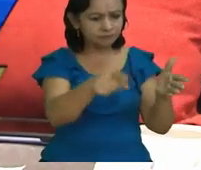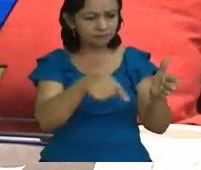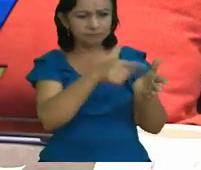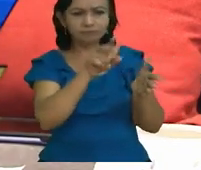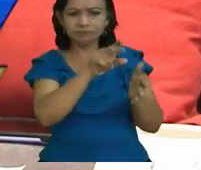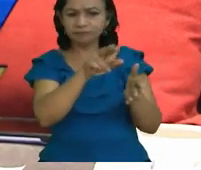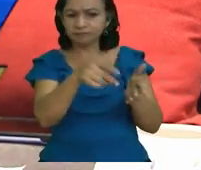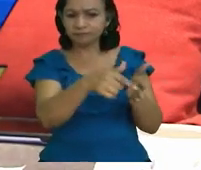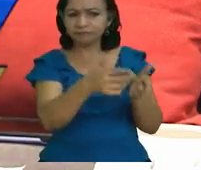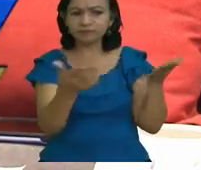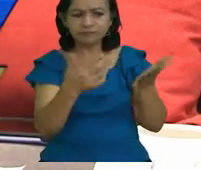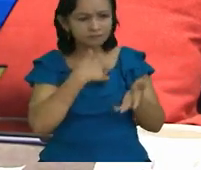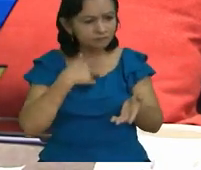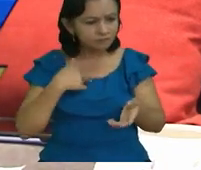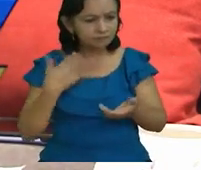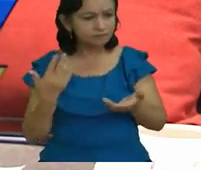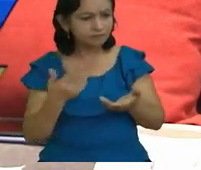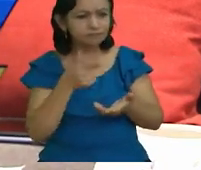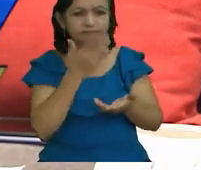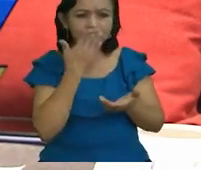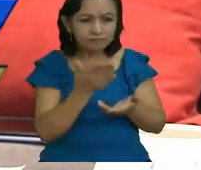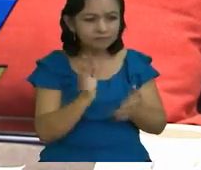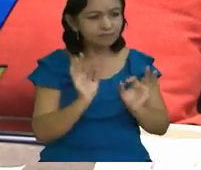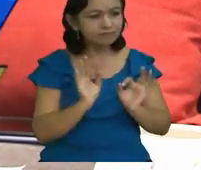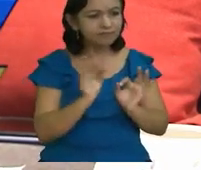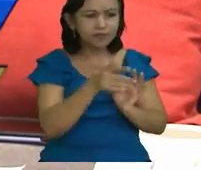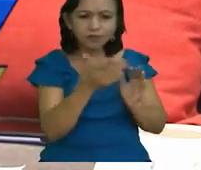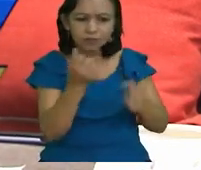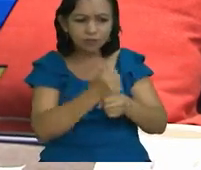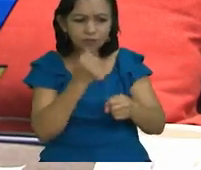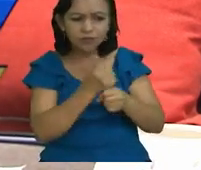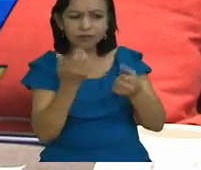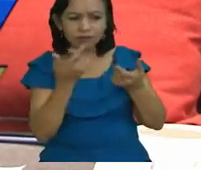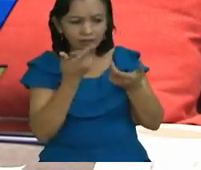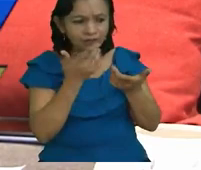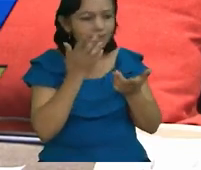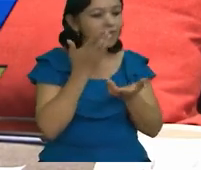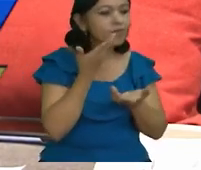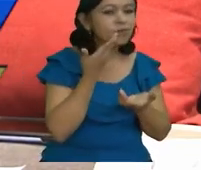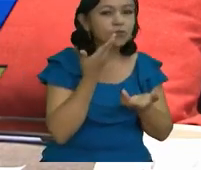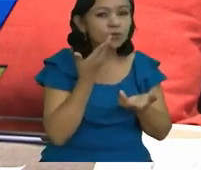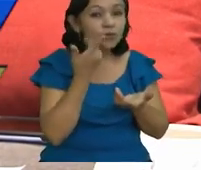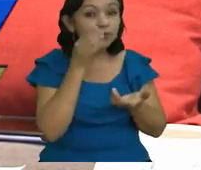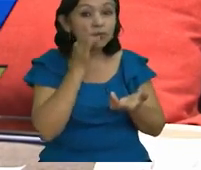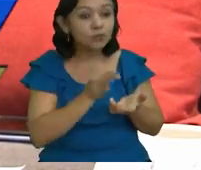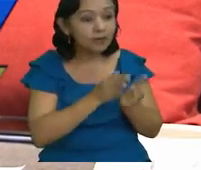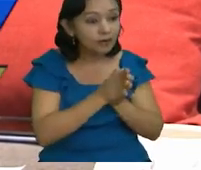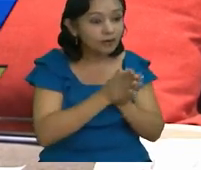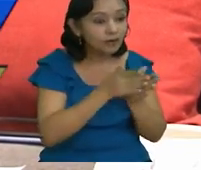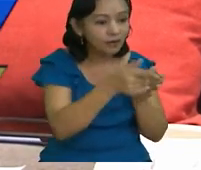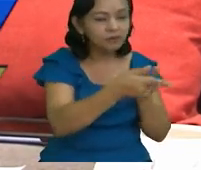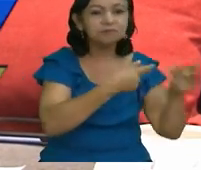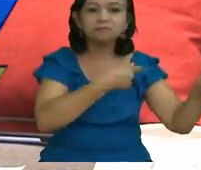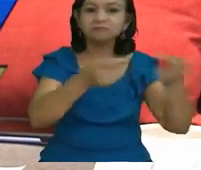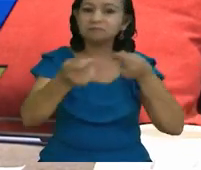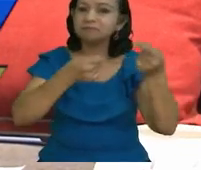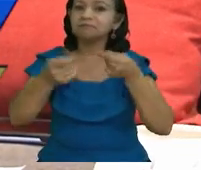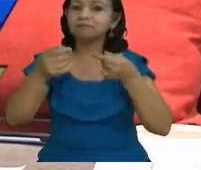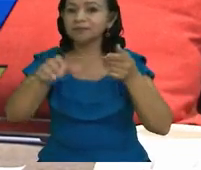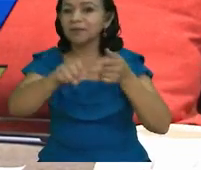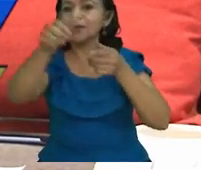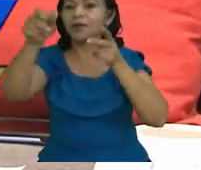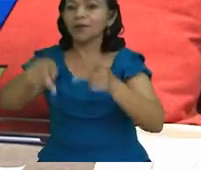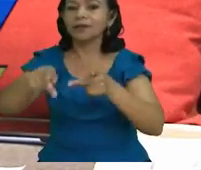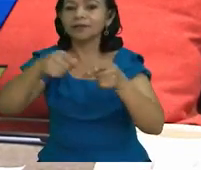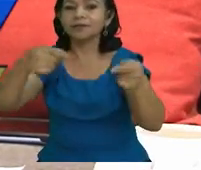mismos, y cómo lo hiciste, y cómo te funciona, y cómo trabaja, ya se intercambia. Muchos vendieron sus maquinarias, okay,